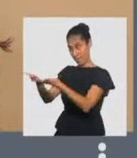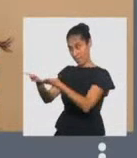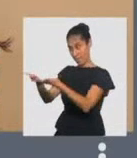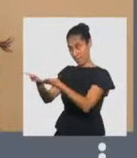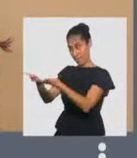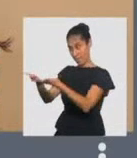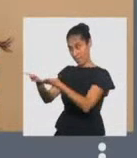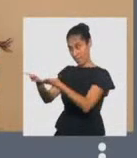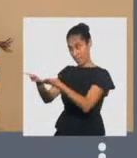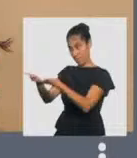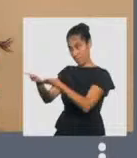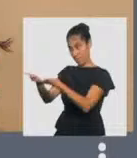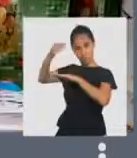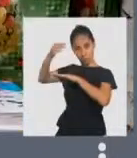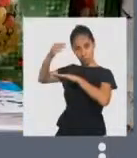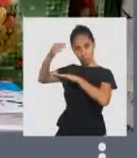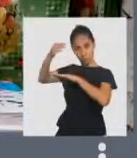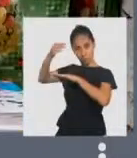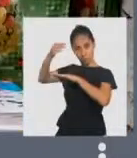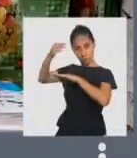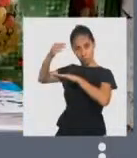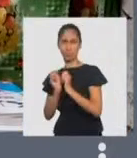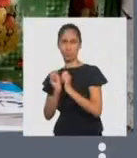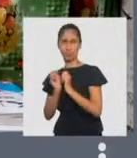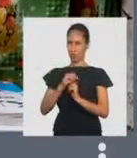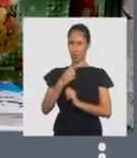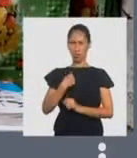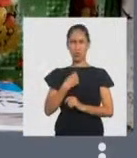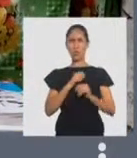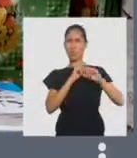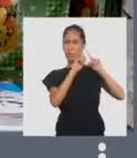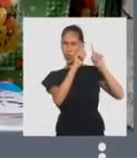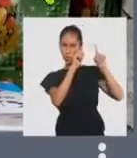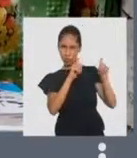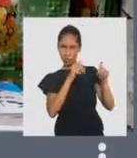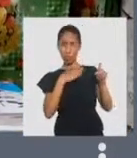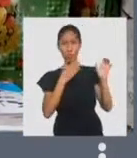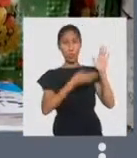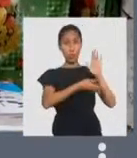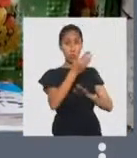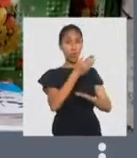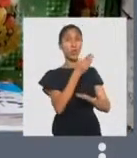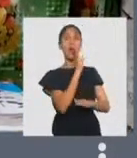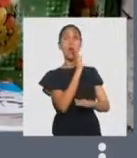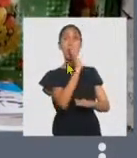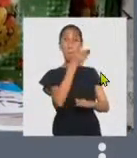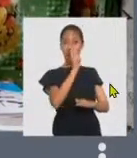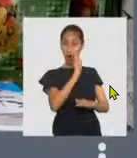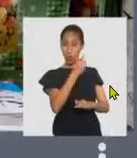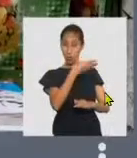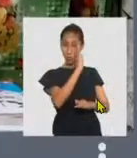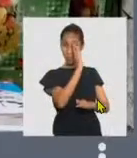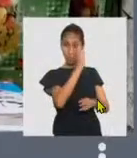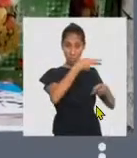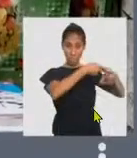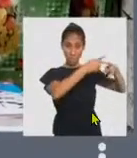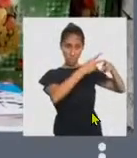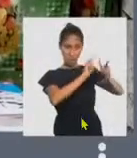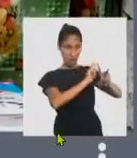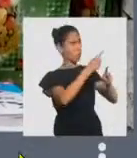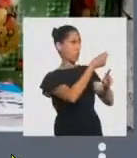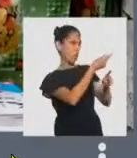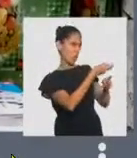el pago de una deuda. Mi pregunta es, cuando vamos a solicitar un préstamo a un banco, ¿qué